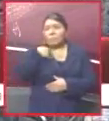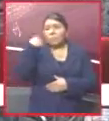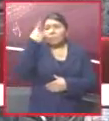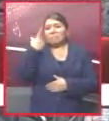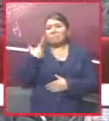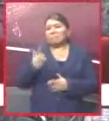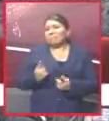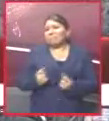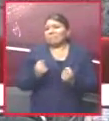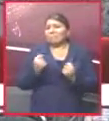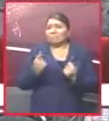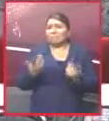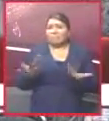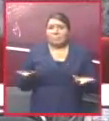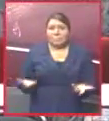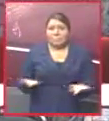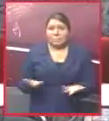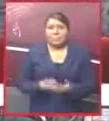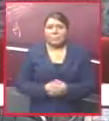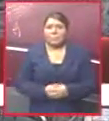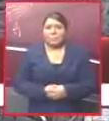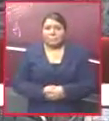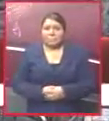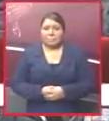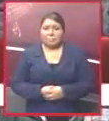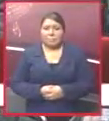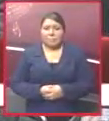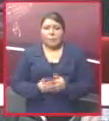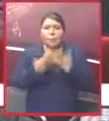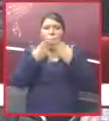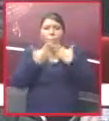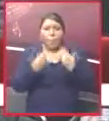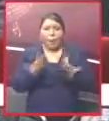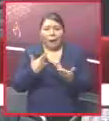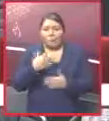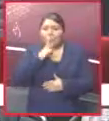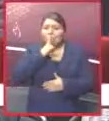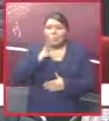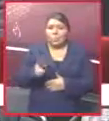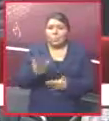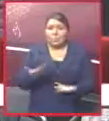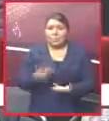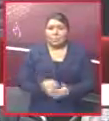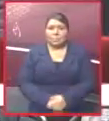cobro, y pues no, pague. No tienen otra contestación.